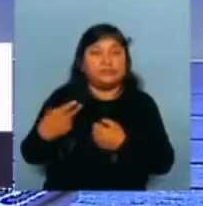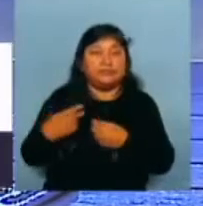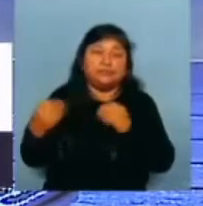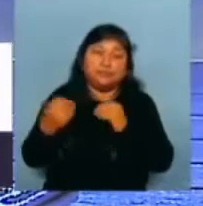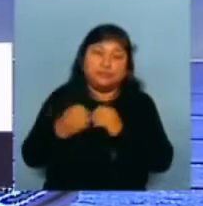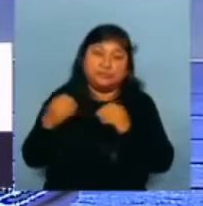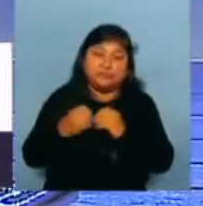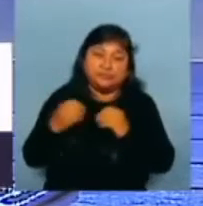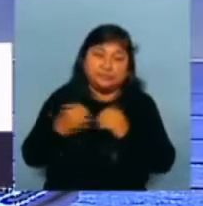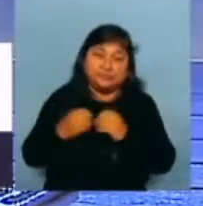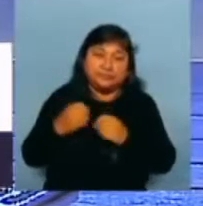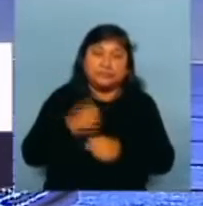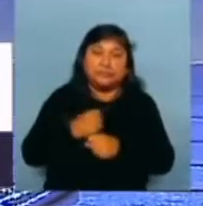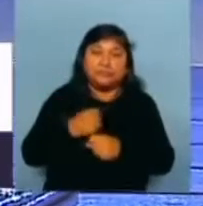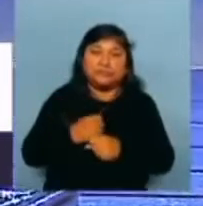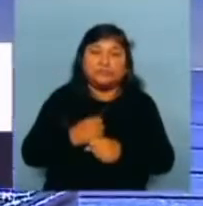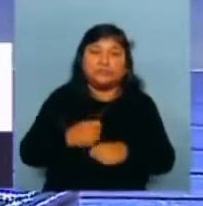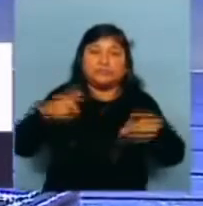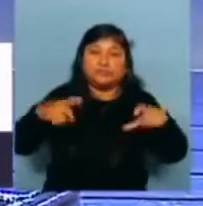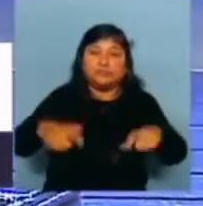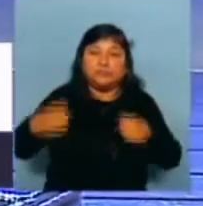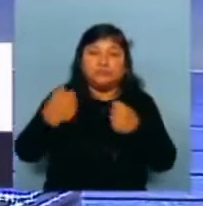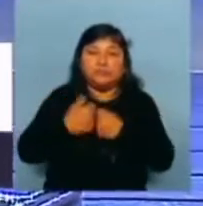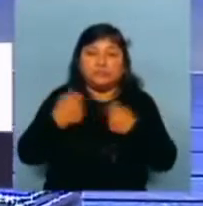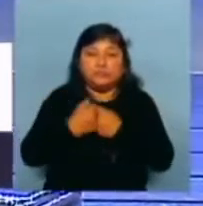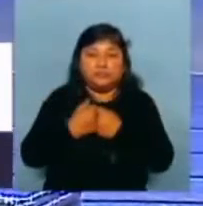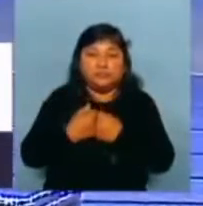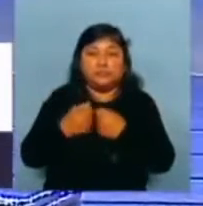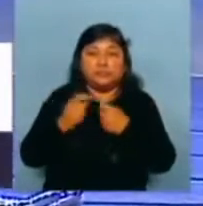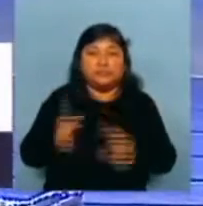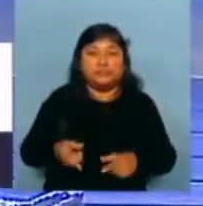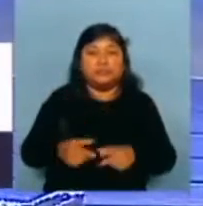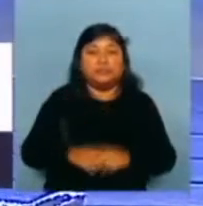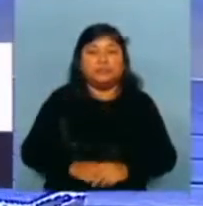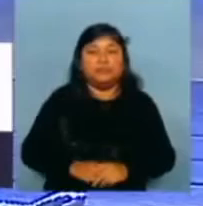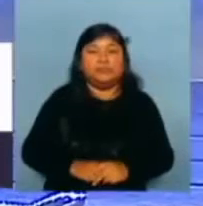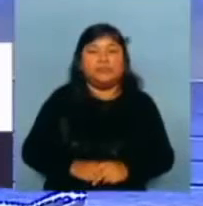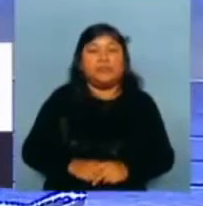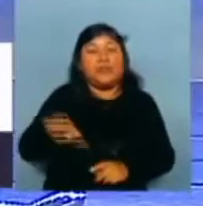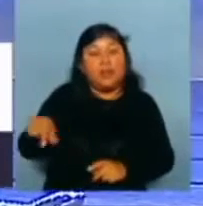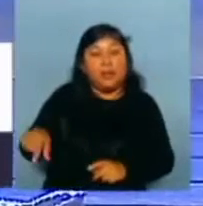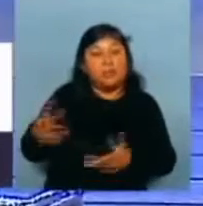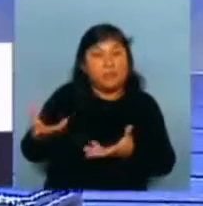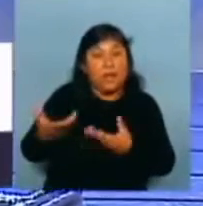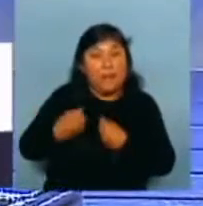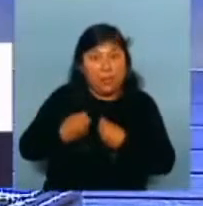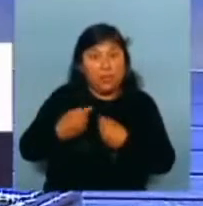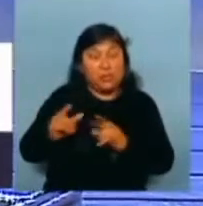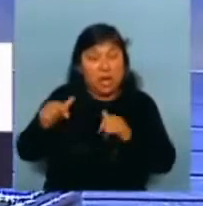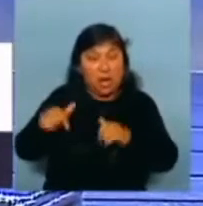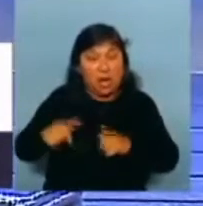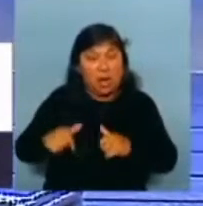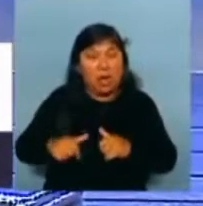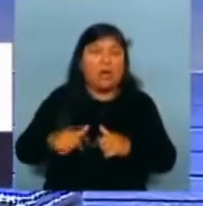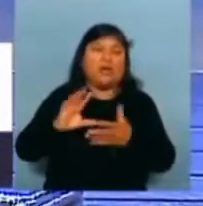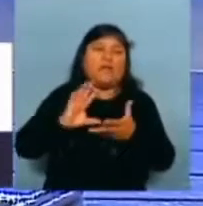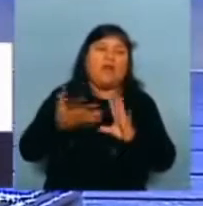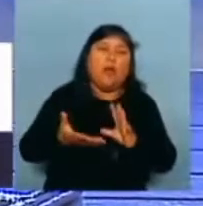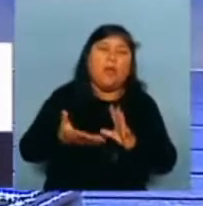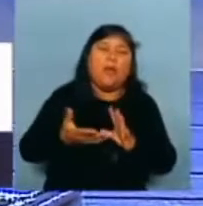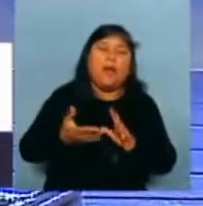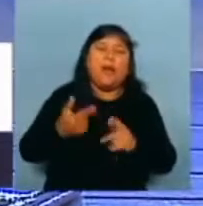algún momento de ring, compañero de peleas. Y bueno, hoy es quien me está haciendo la parte de manopla, la parte